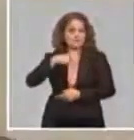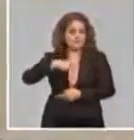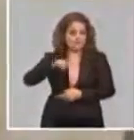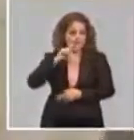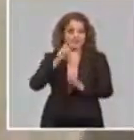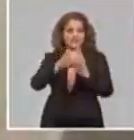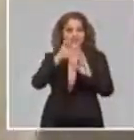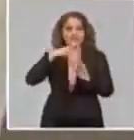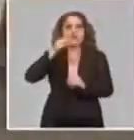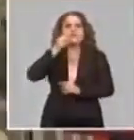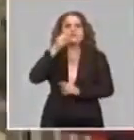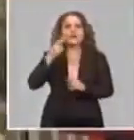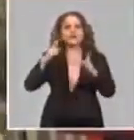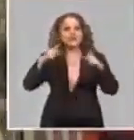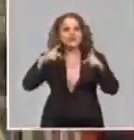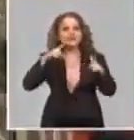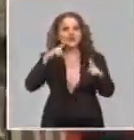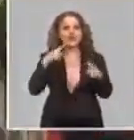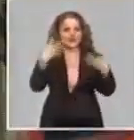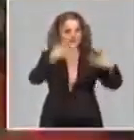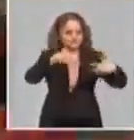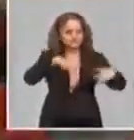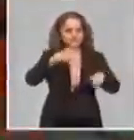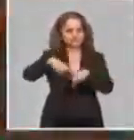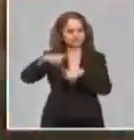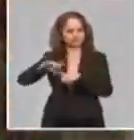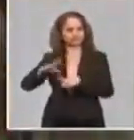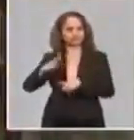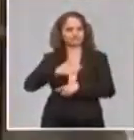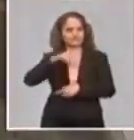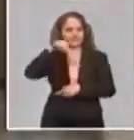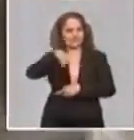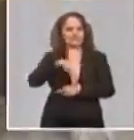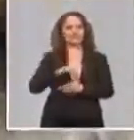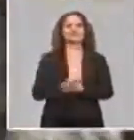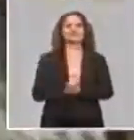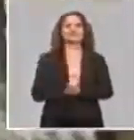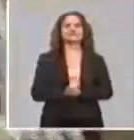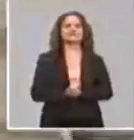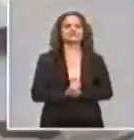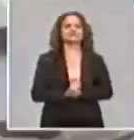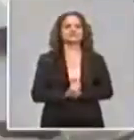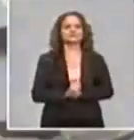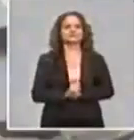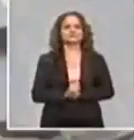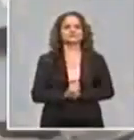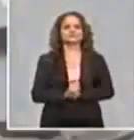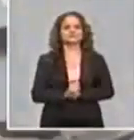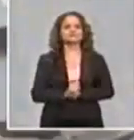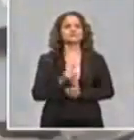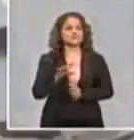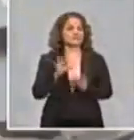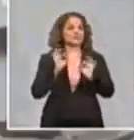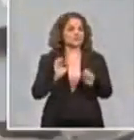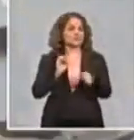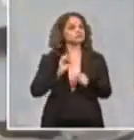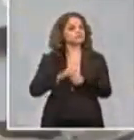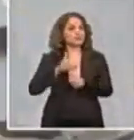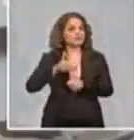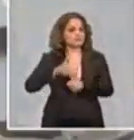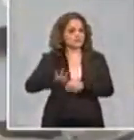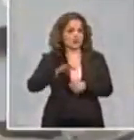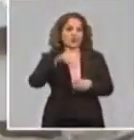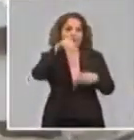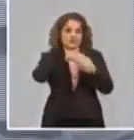rendimientos de esta poderosa industria perteneciente a la unidad empresarial de base Mármoles Oriente. Se comenzó por esta organización de grama porque es la que